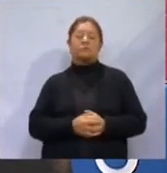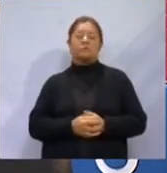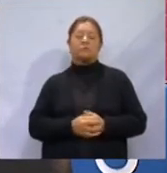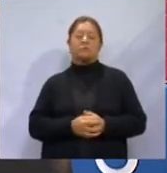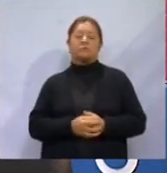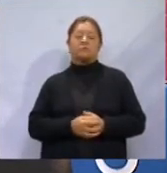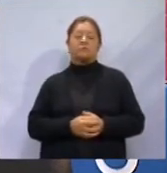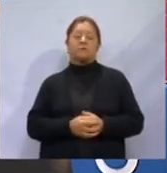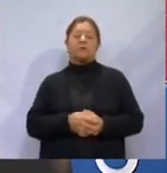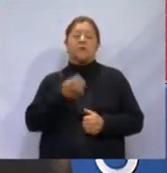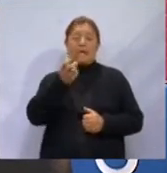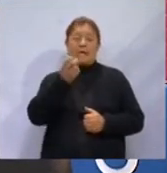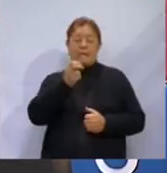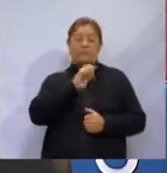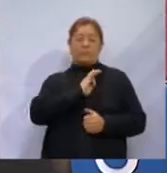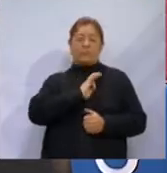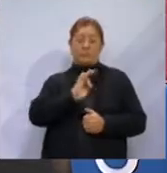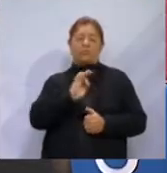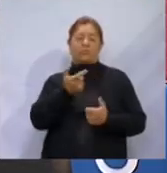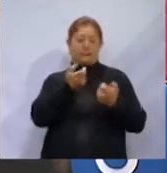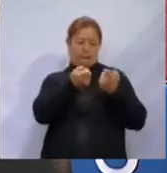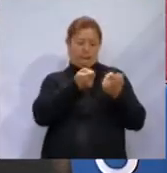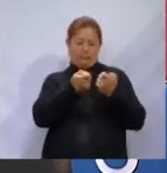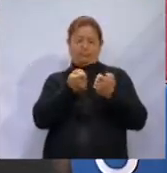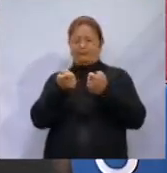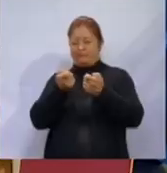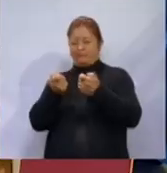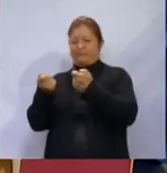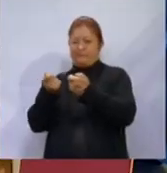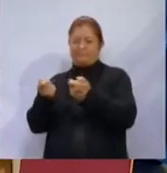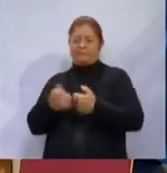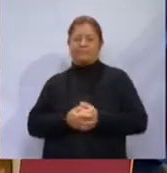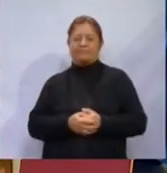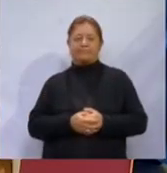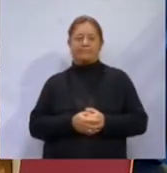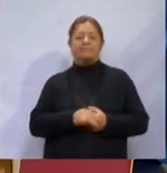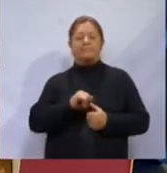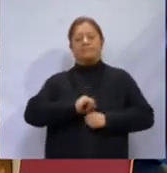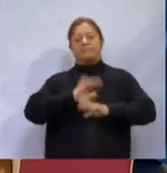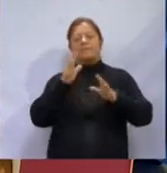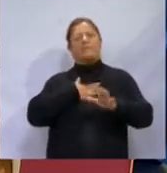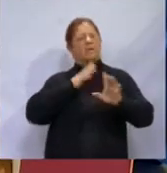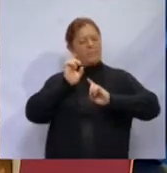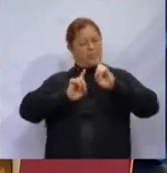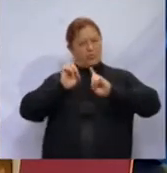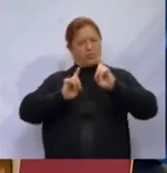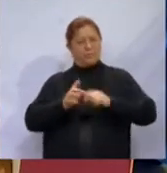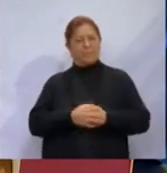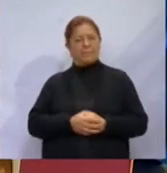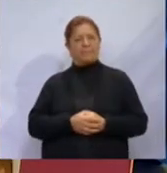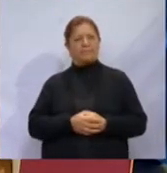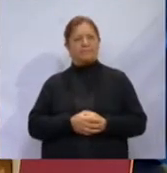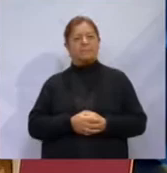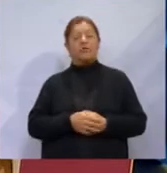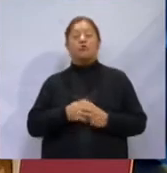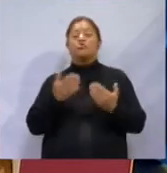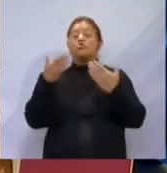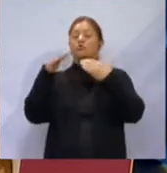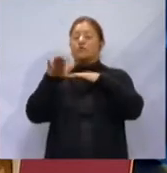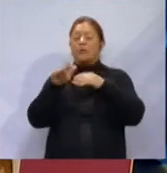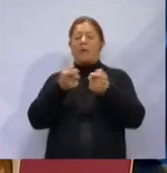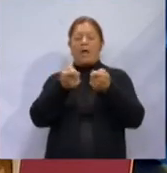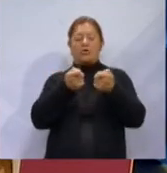que pudieran hacer un ajuste razonable. Claro. Yo tengo una duda, Katy. Hablando de ajustes en los